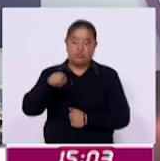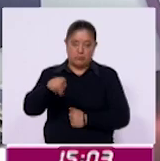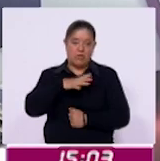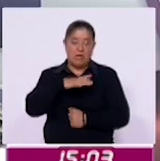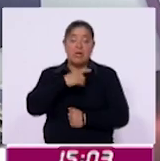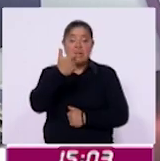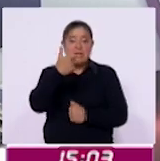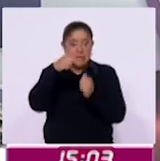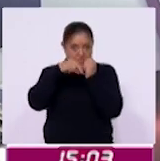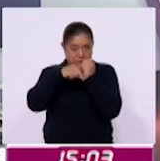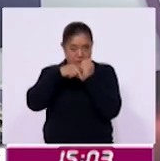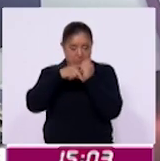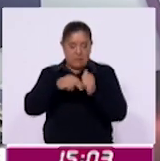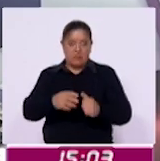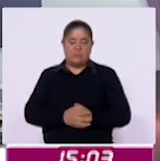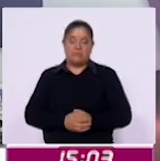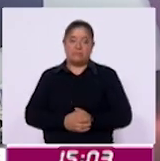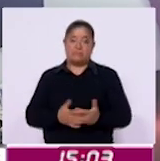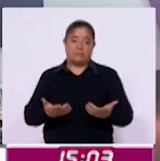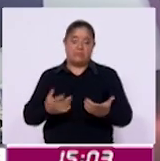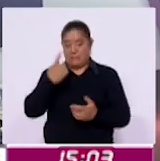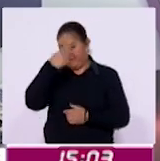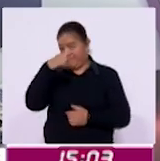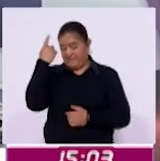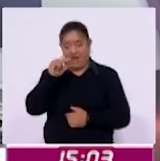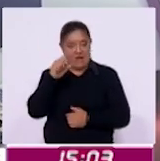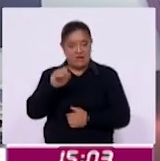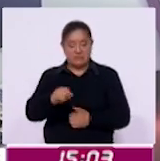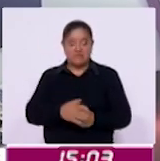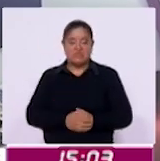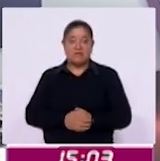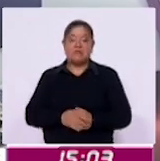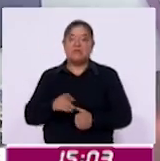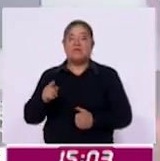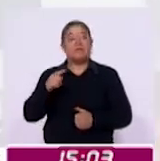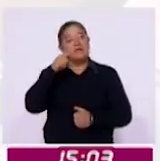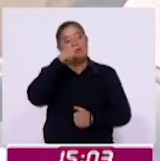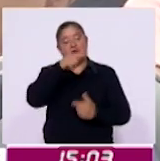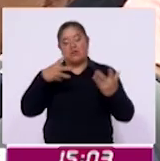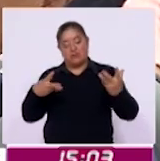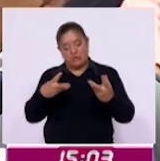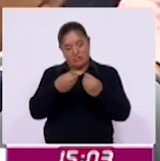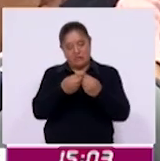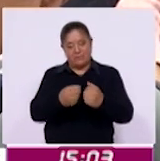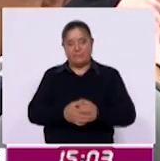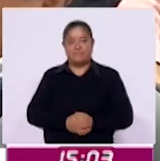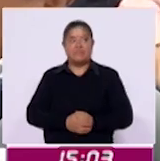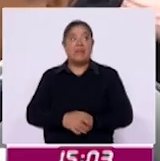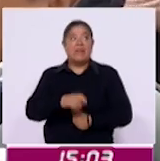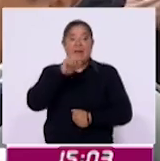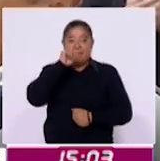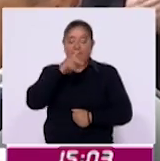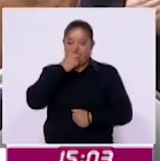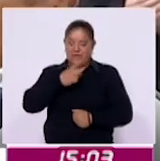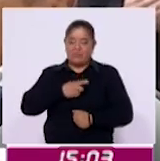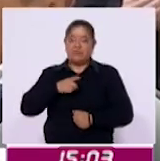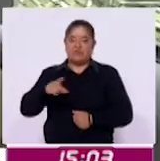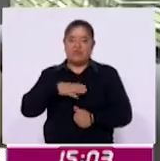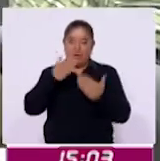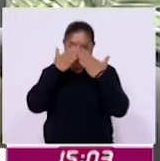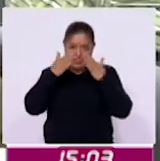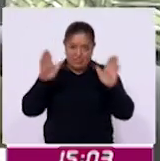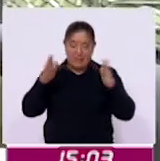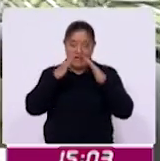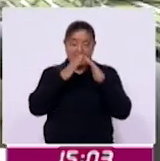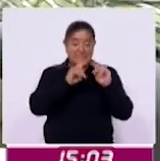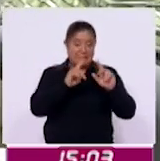un ahorro y sea pues más fácil estar con sus seres amados. De igual forma, destacó la apertura de Casa Tlaxcala